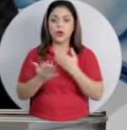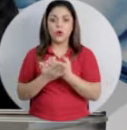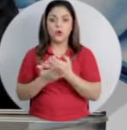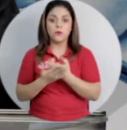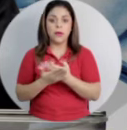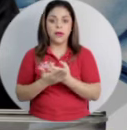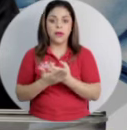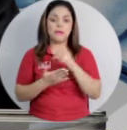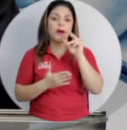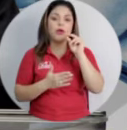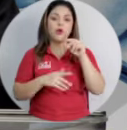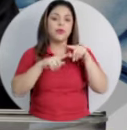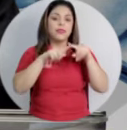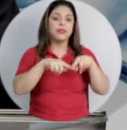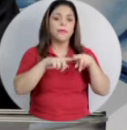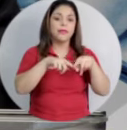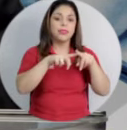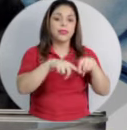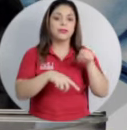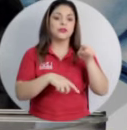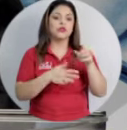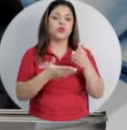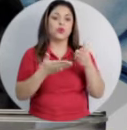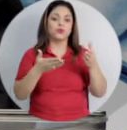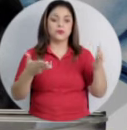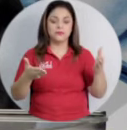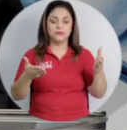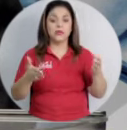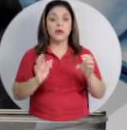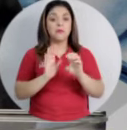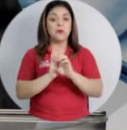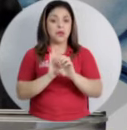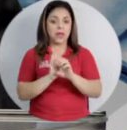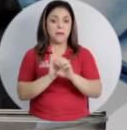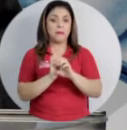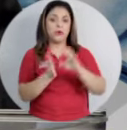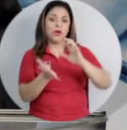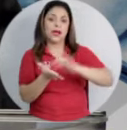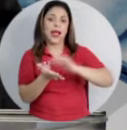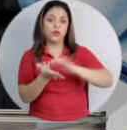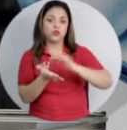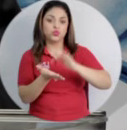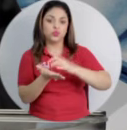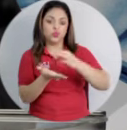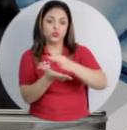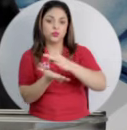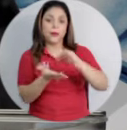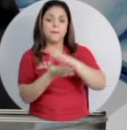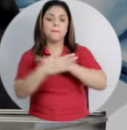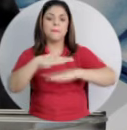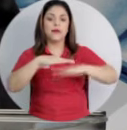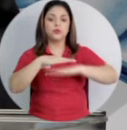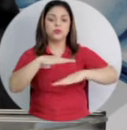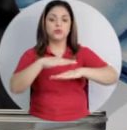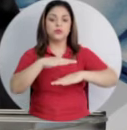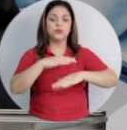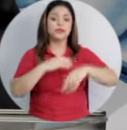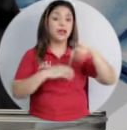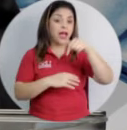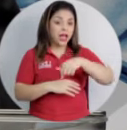¿Y cuál es un tema que hay que volver a tomar en cuenta? Granos básicos, porque nosotros importamos casi el 40% del arroz